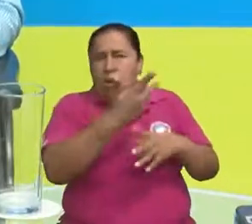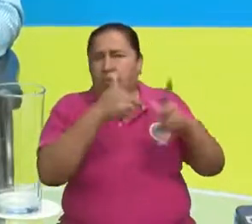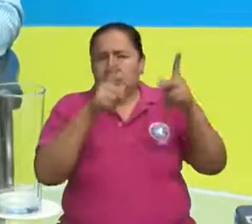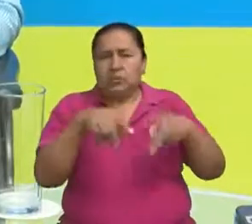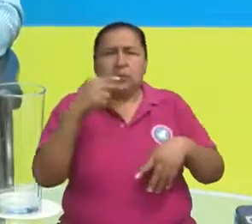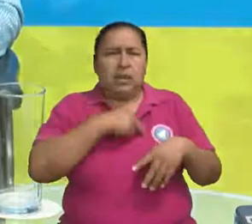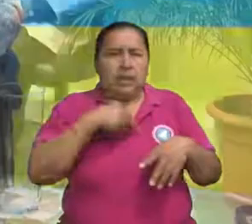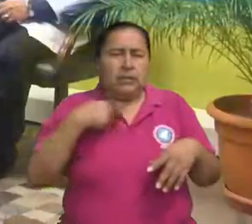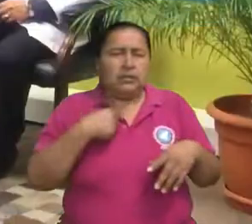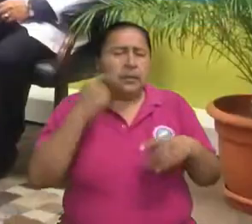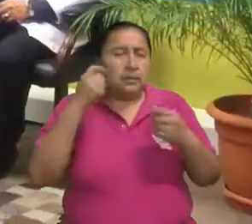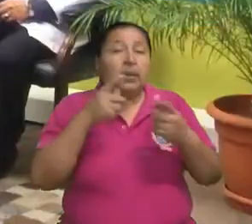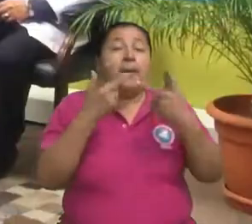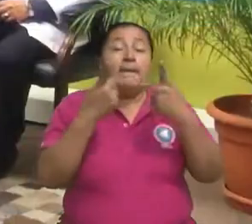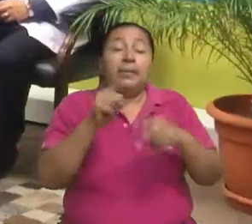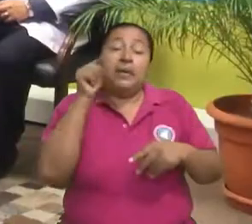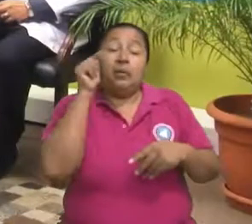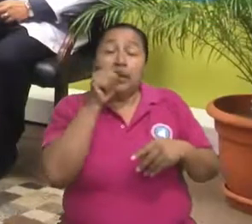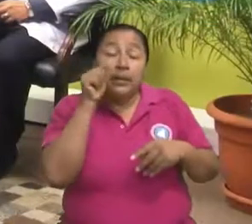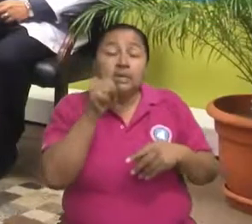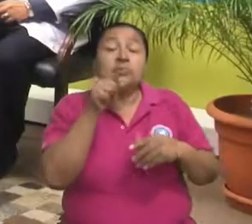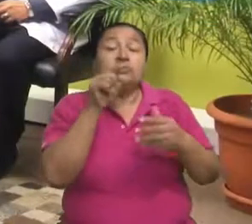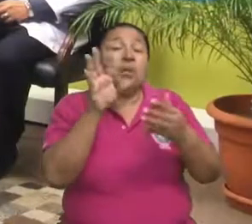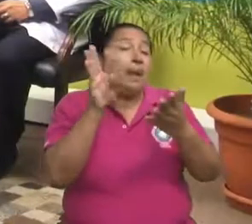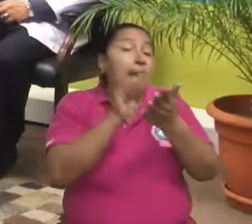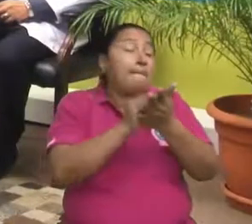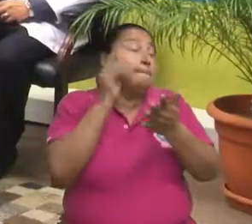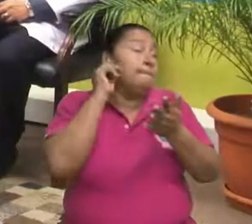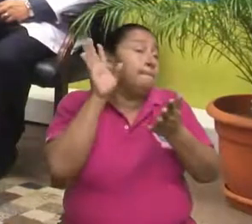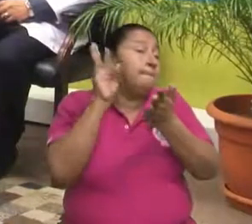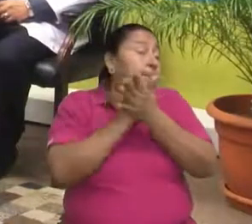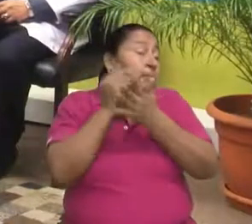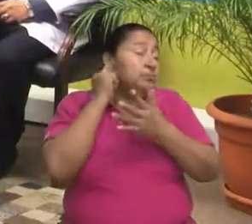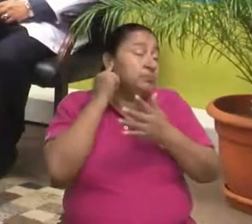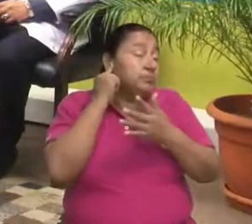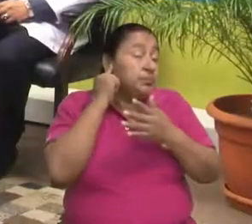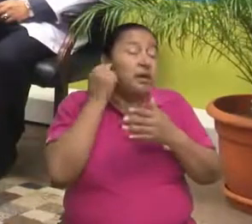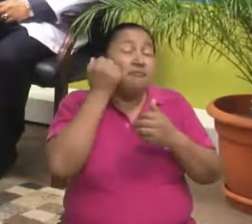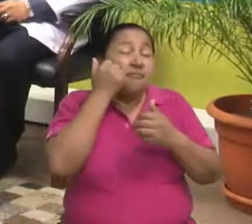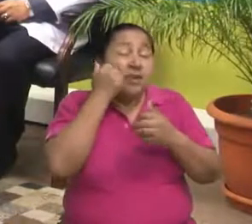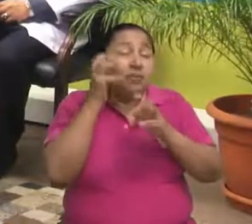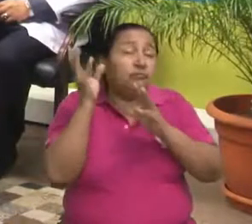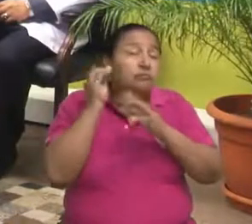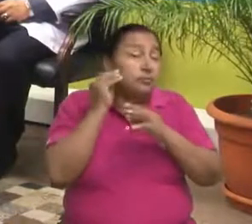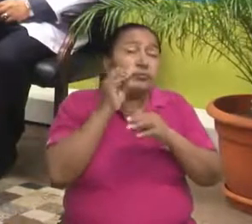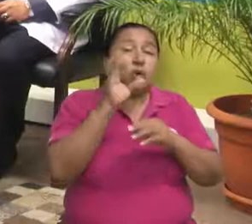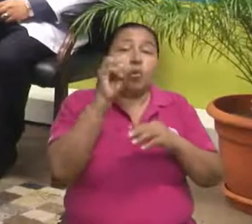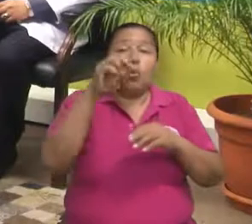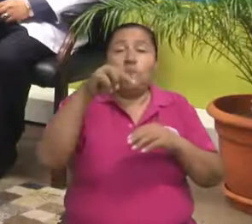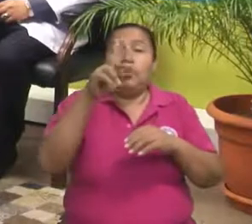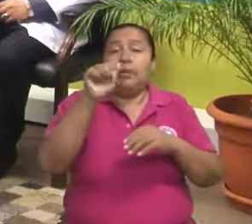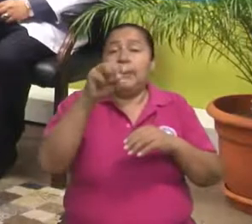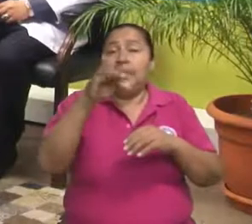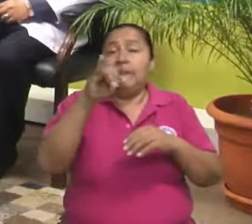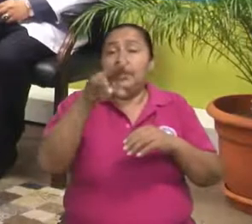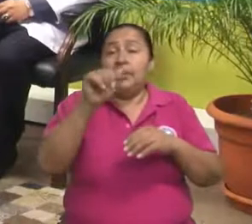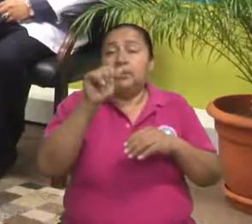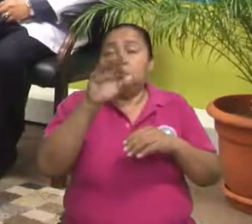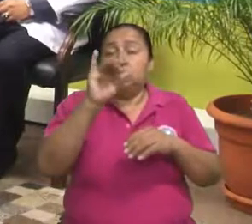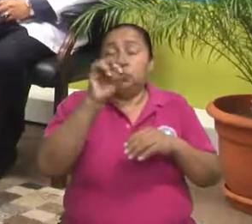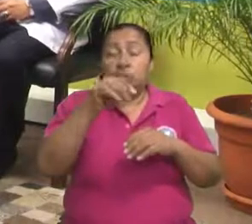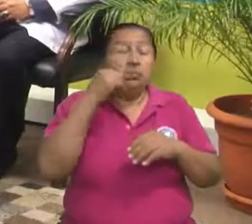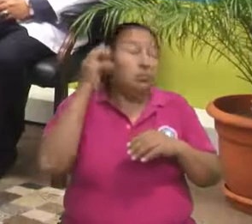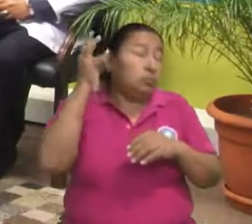todo el mundo, pero sí. Ese es un factor de contaminación del conducto auditivo, ¿ves? Y entonces al